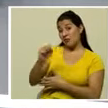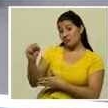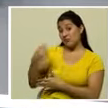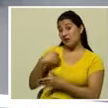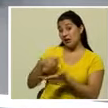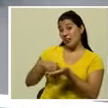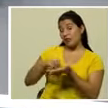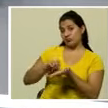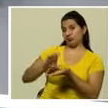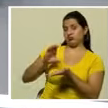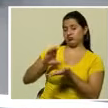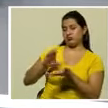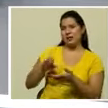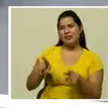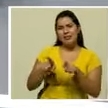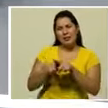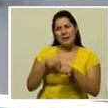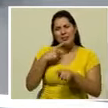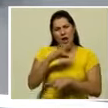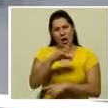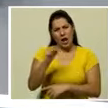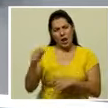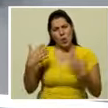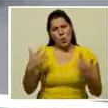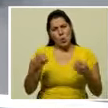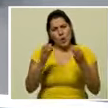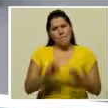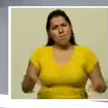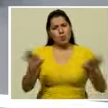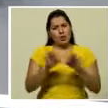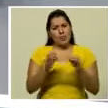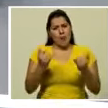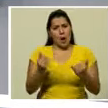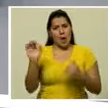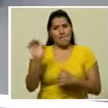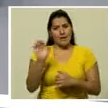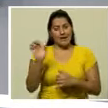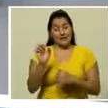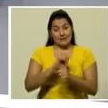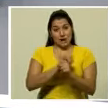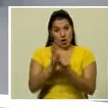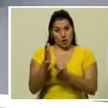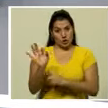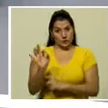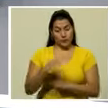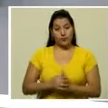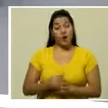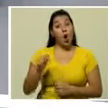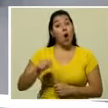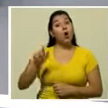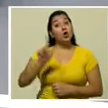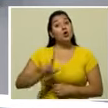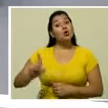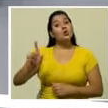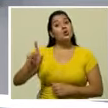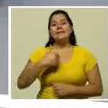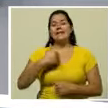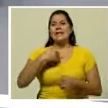importancia de esta institución durante la emergencia del coronavirus. Este lunes tenemos una agenda